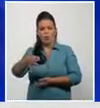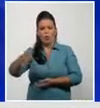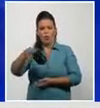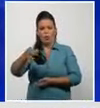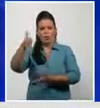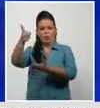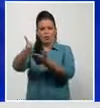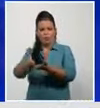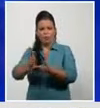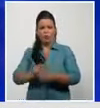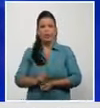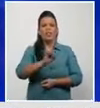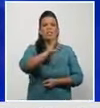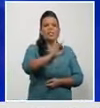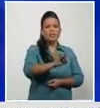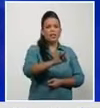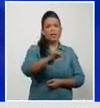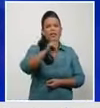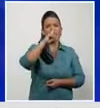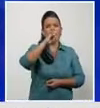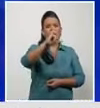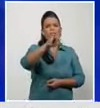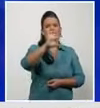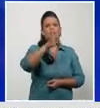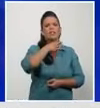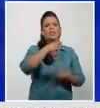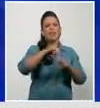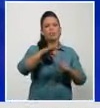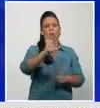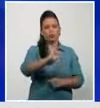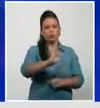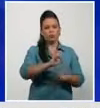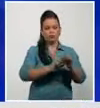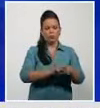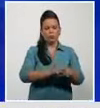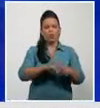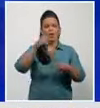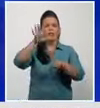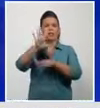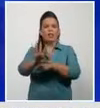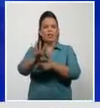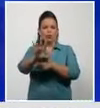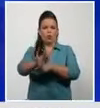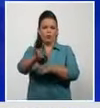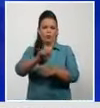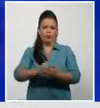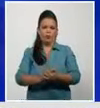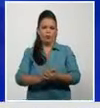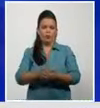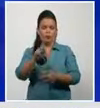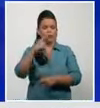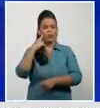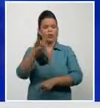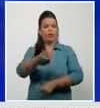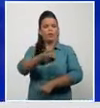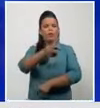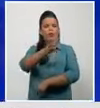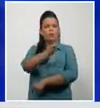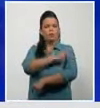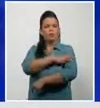Niceto Pérez y 5 instituciones educativas de nivel provincial. Dentro de la que destacan el Instituto Preuniversitario de Ciencias